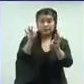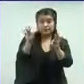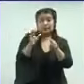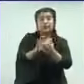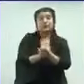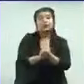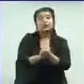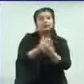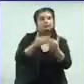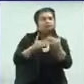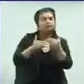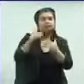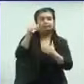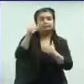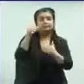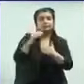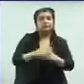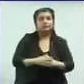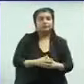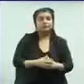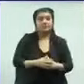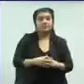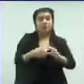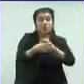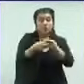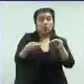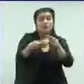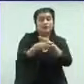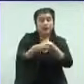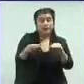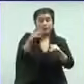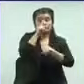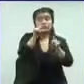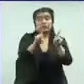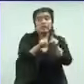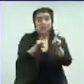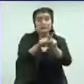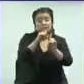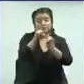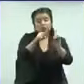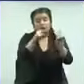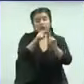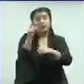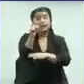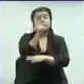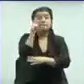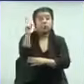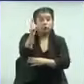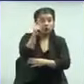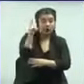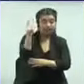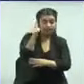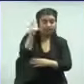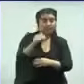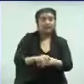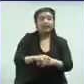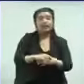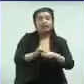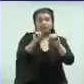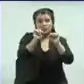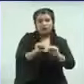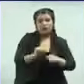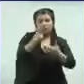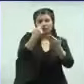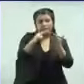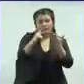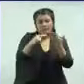las ampliaciones, a las preguntas de ampliación o comentarios. Asimismo, quisiera subrayar también la disponibilidad para la revisión